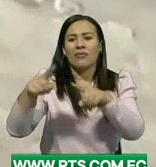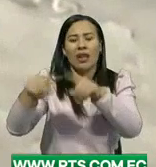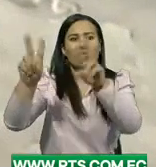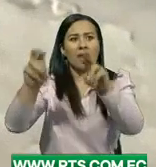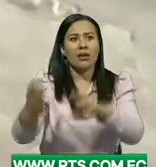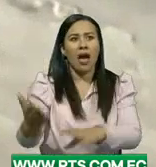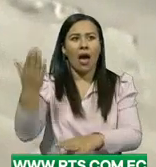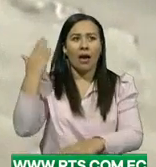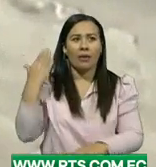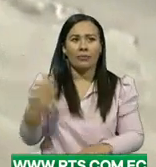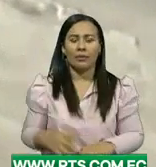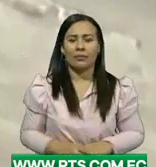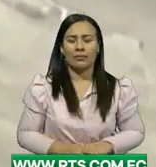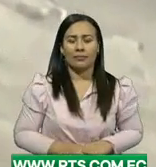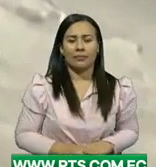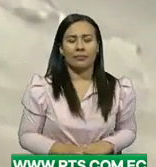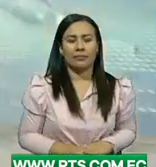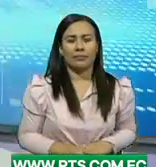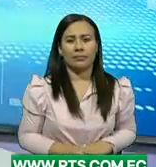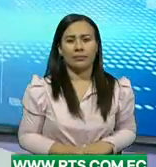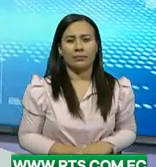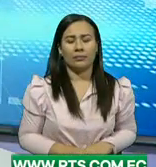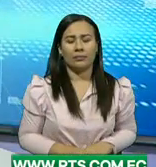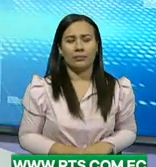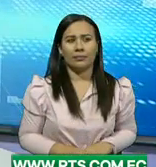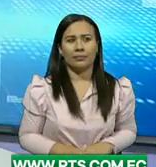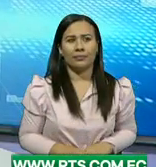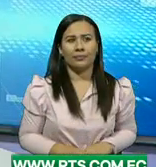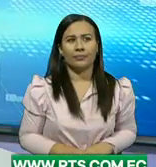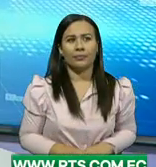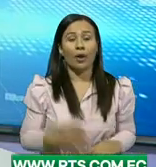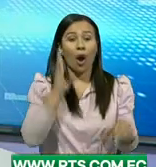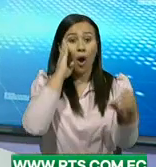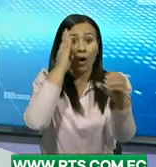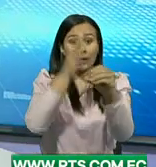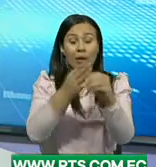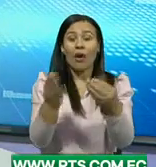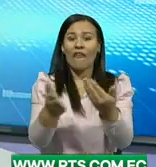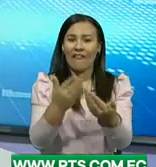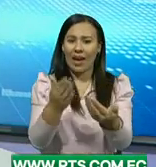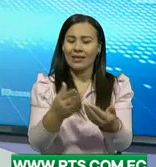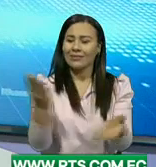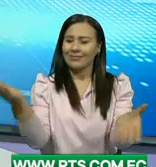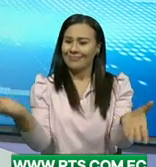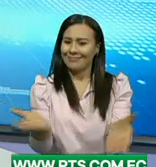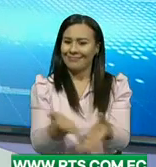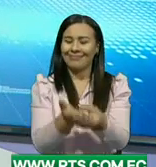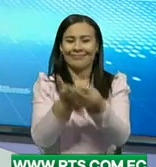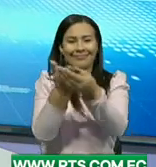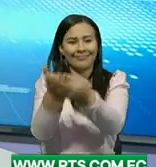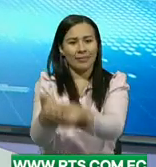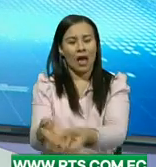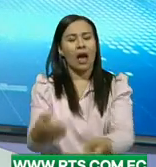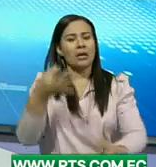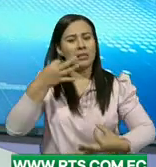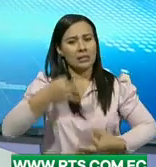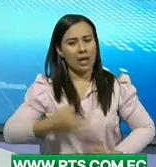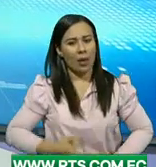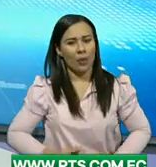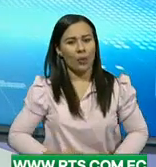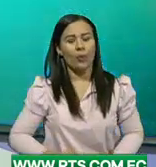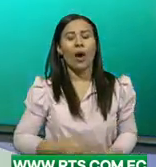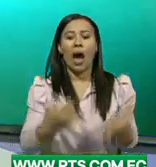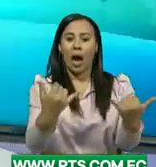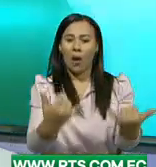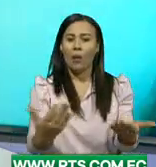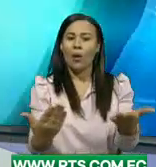informó Marcela Constante Brito. Con el objetivo de facilitar los trámites a los ciudadanos de forma segura,